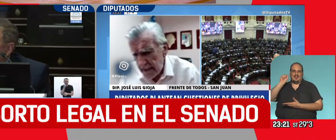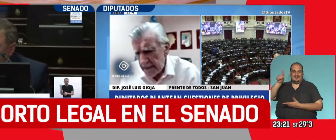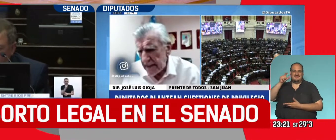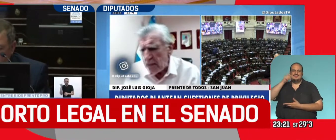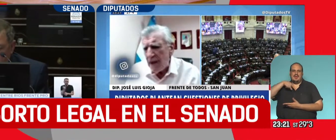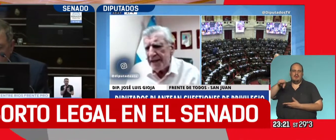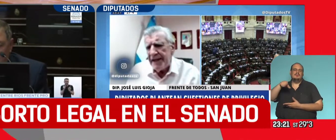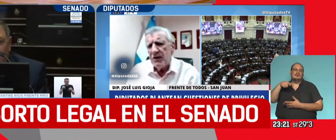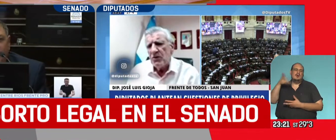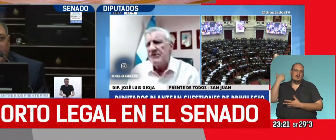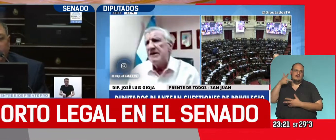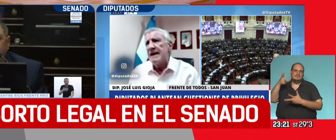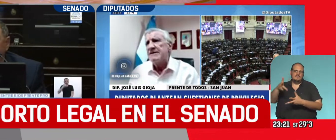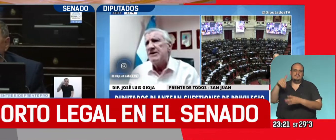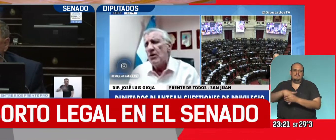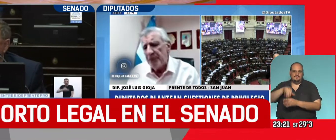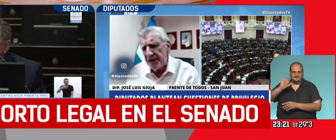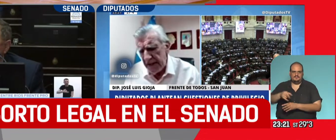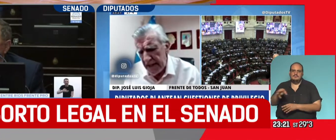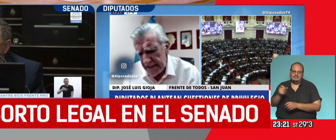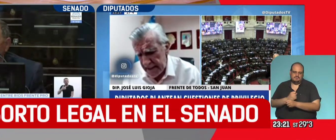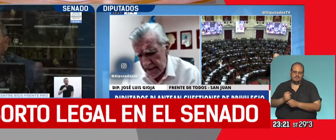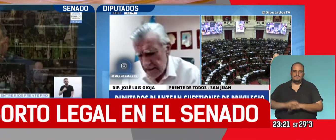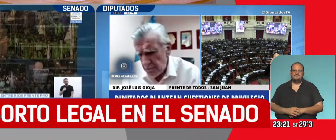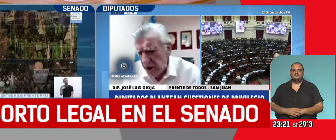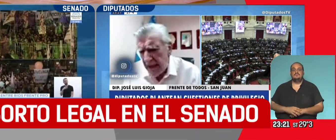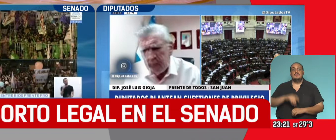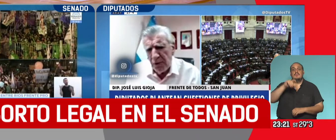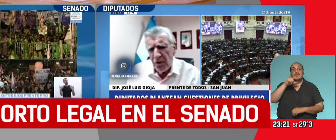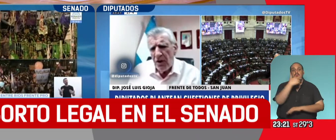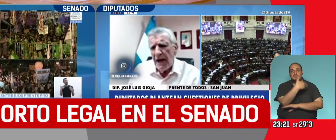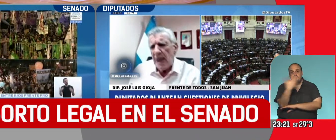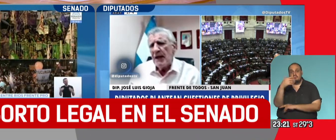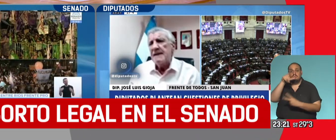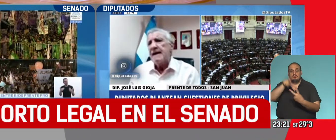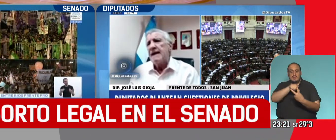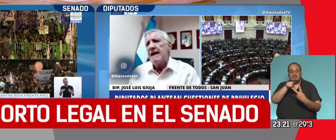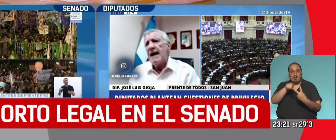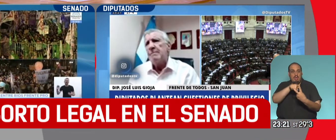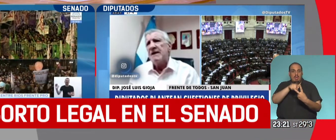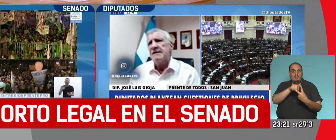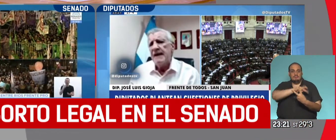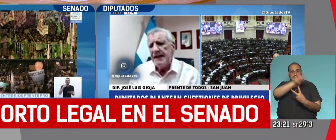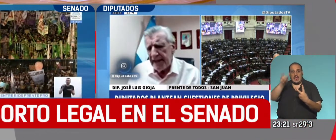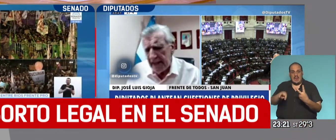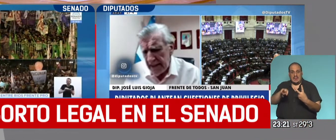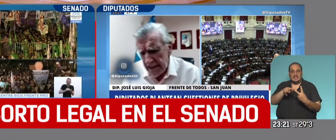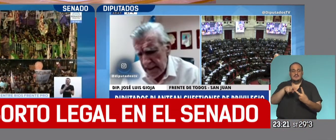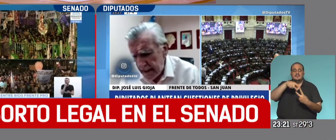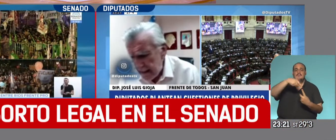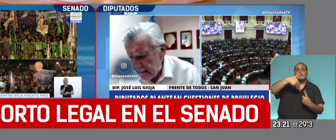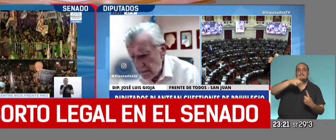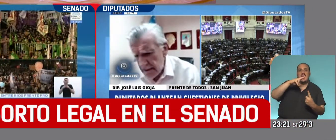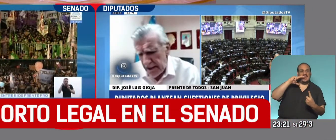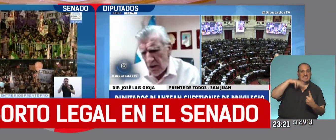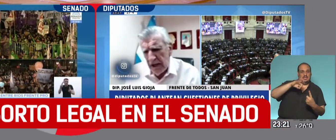uno mira la lista de oradores, hay dos personas que se han salteado a la hora de hablar la senadora Pilati, y estamos hablando de Marino y de